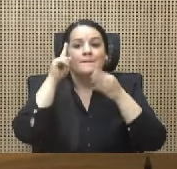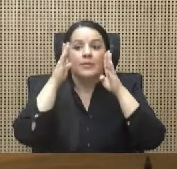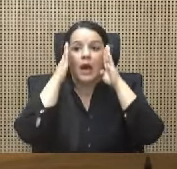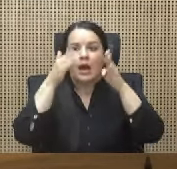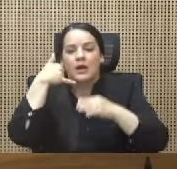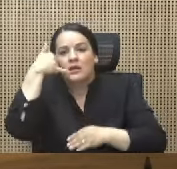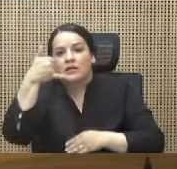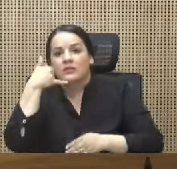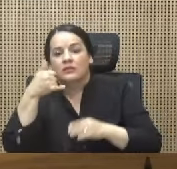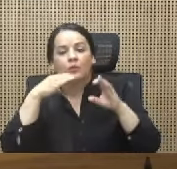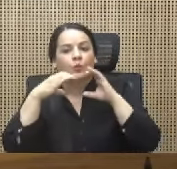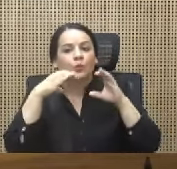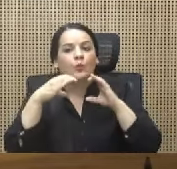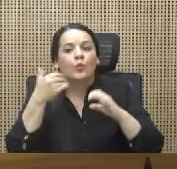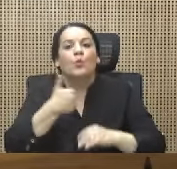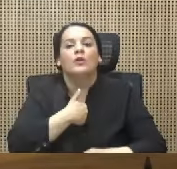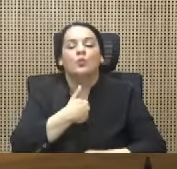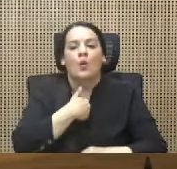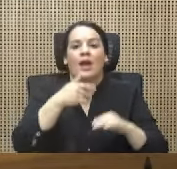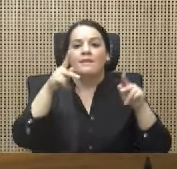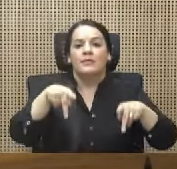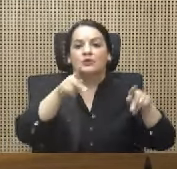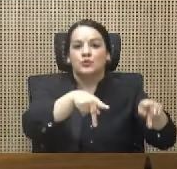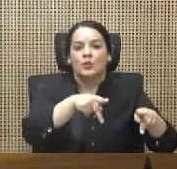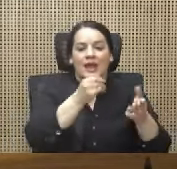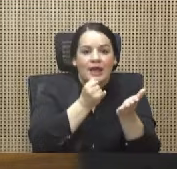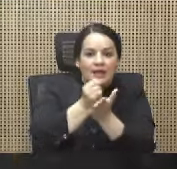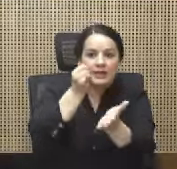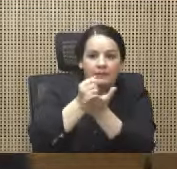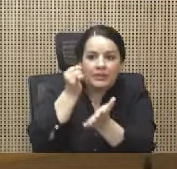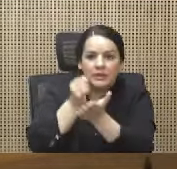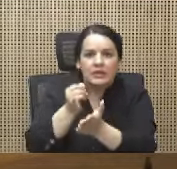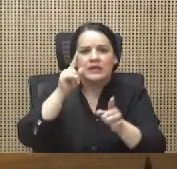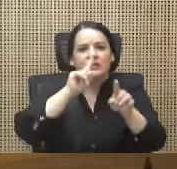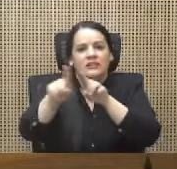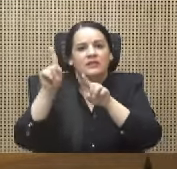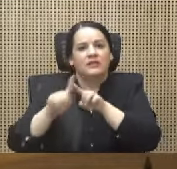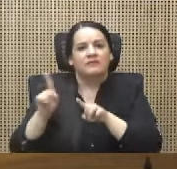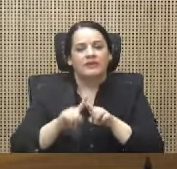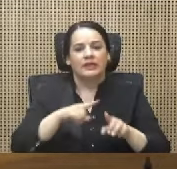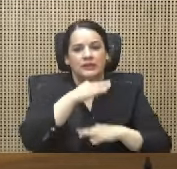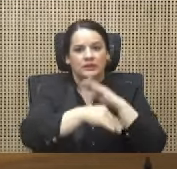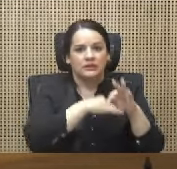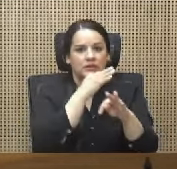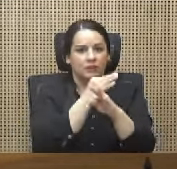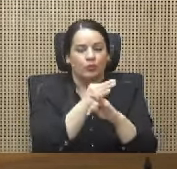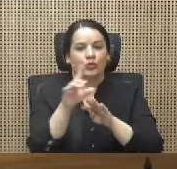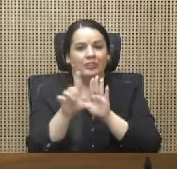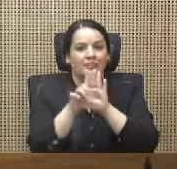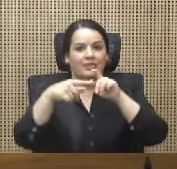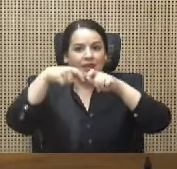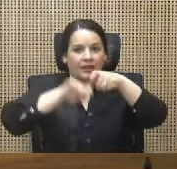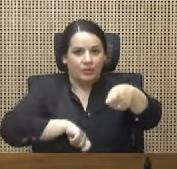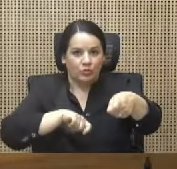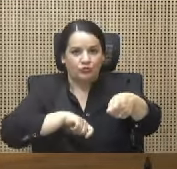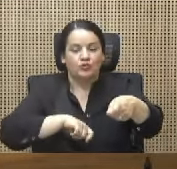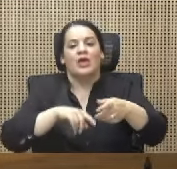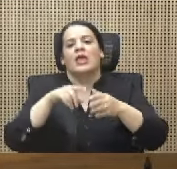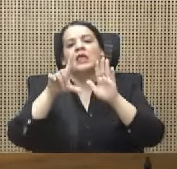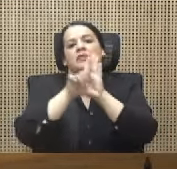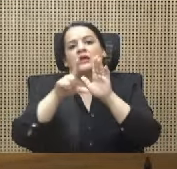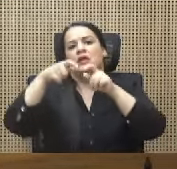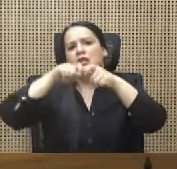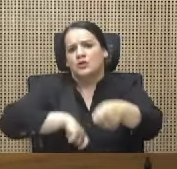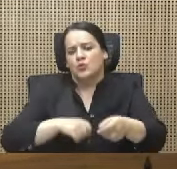comunicaciones cuando se encuentran personas en una investigación por diferentes tipos de delitos, principalmente aquellos delitos